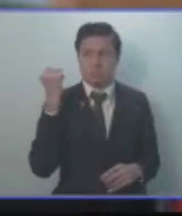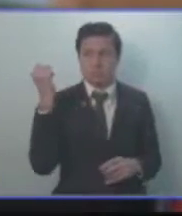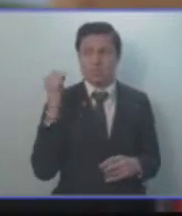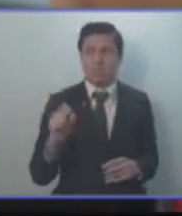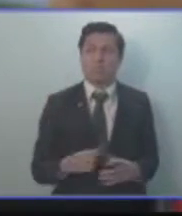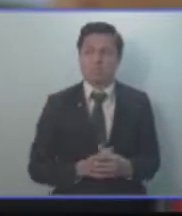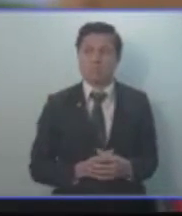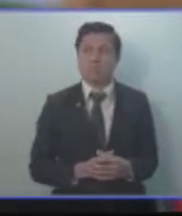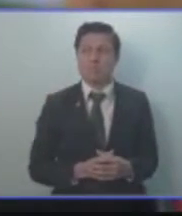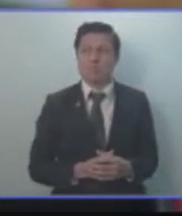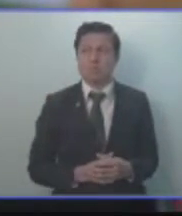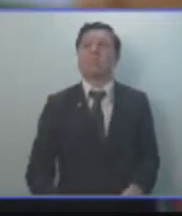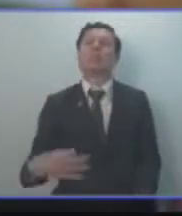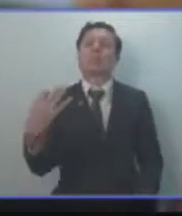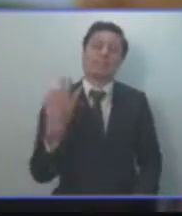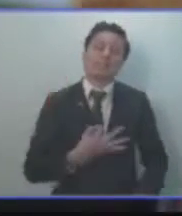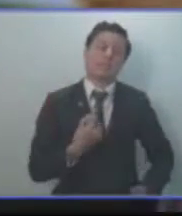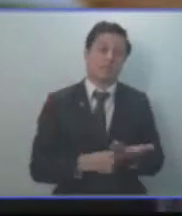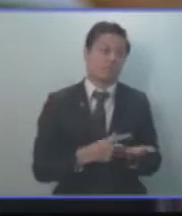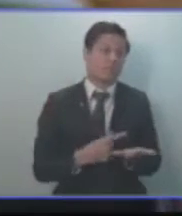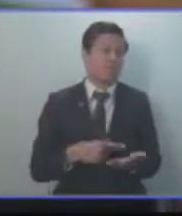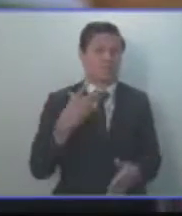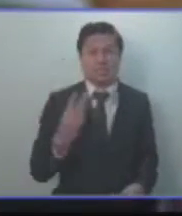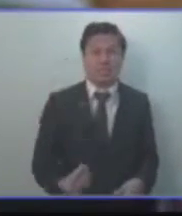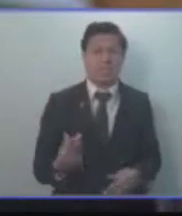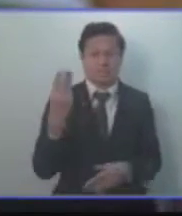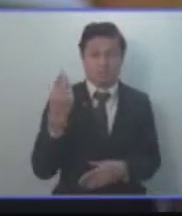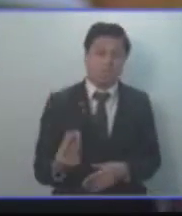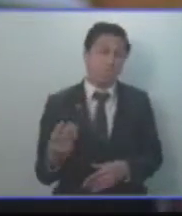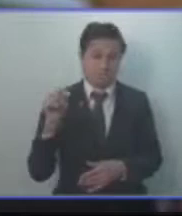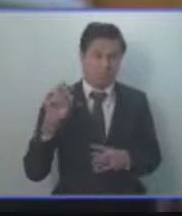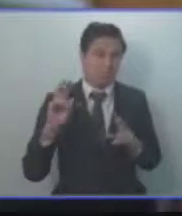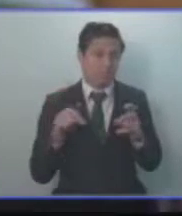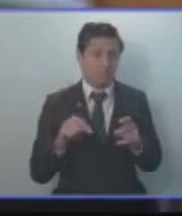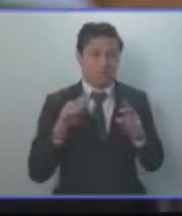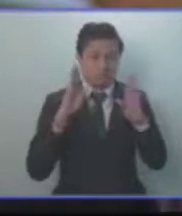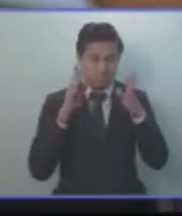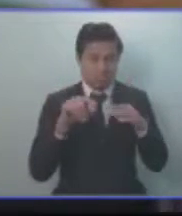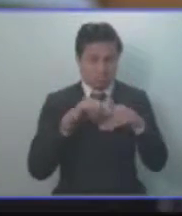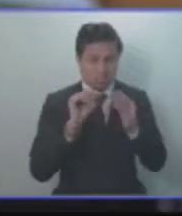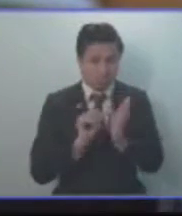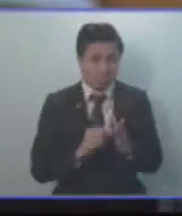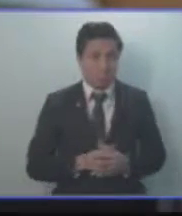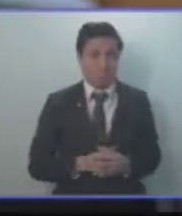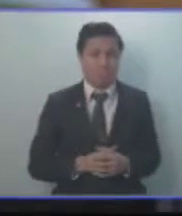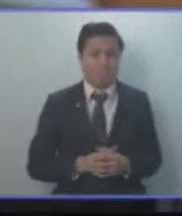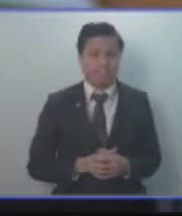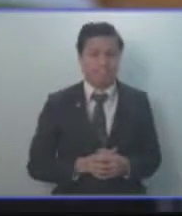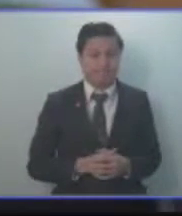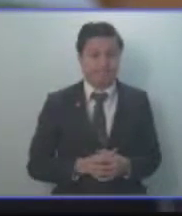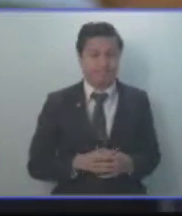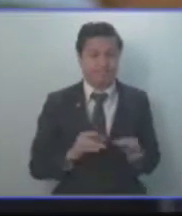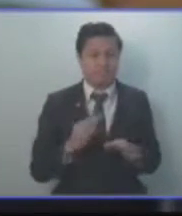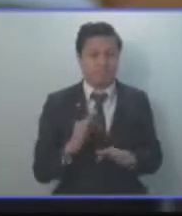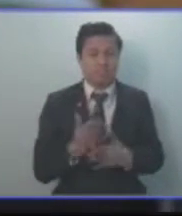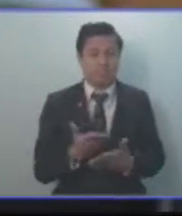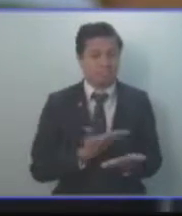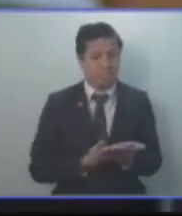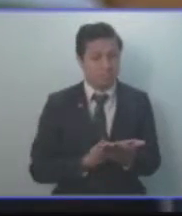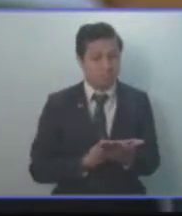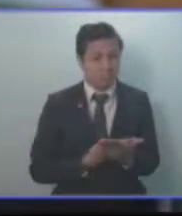importantes que deberían de ser una discusión permanente en la Asamblea Legislativa. En ese sentido,